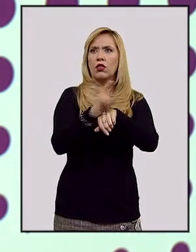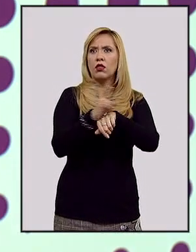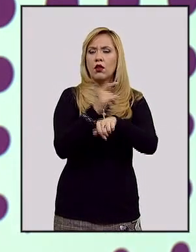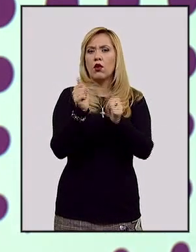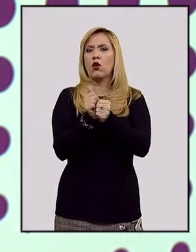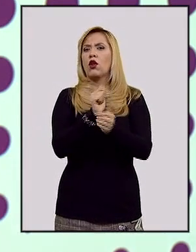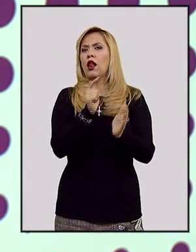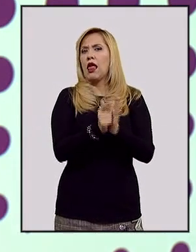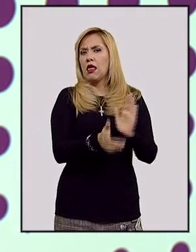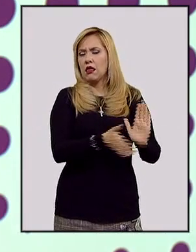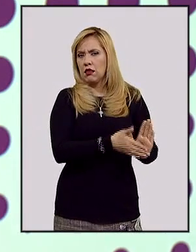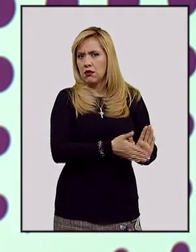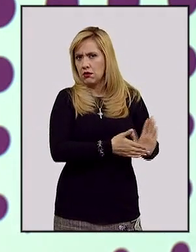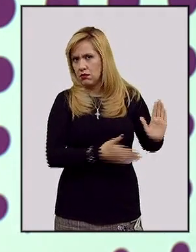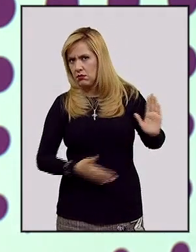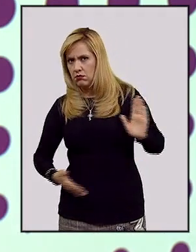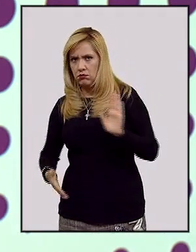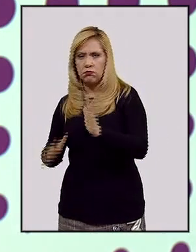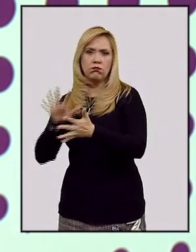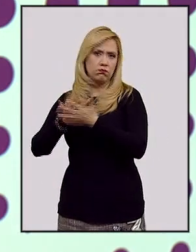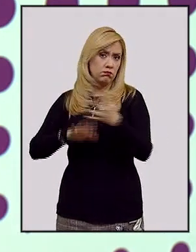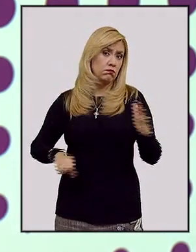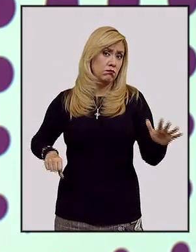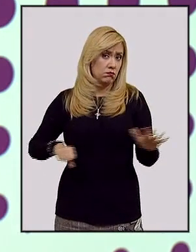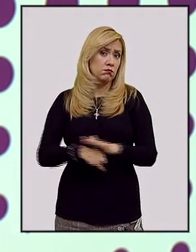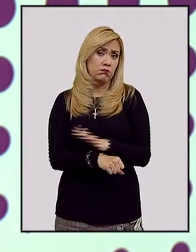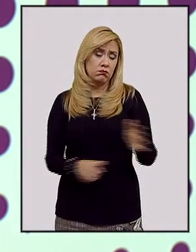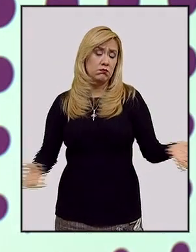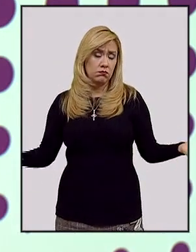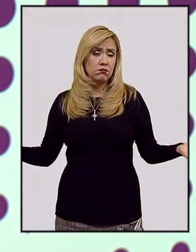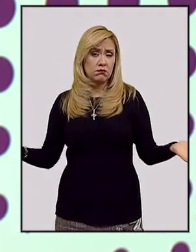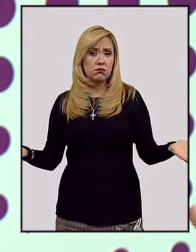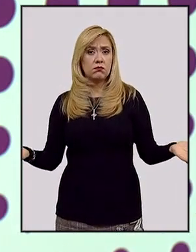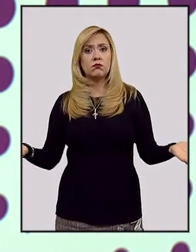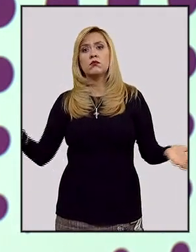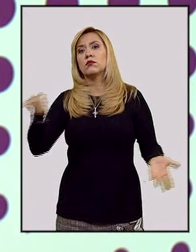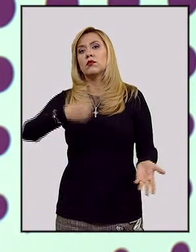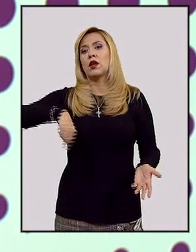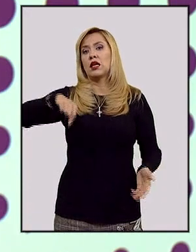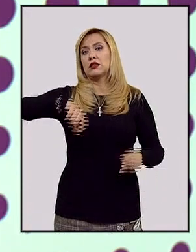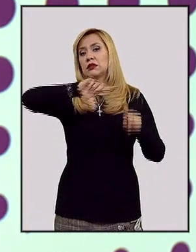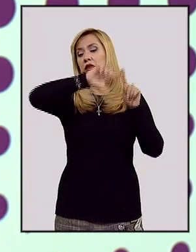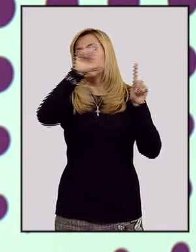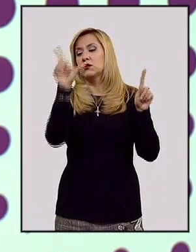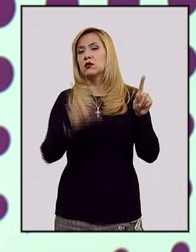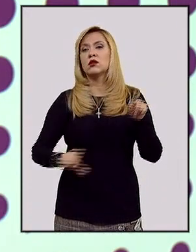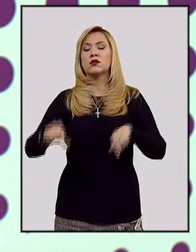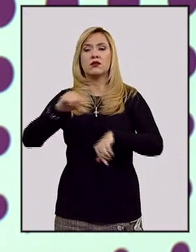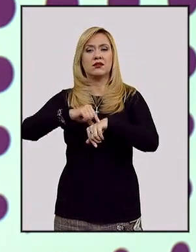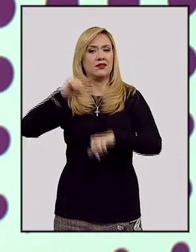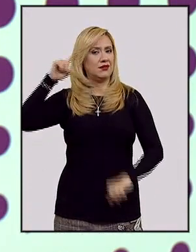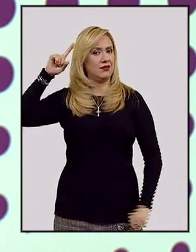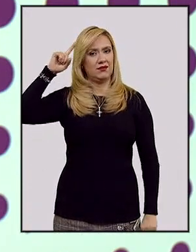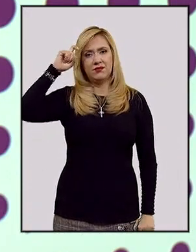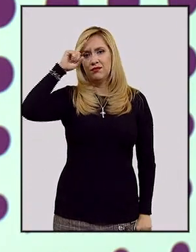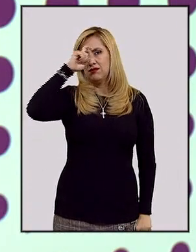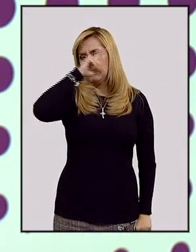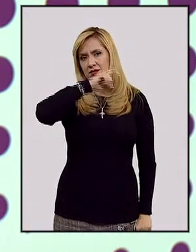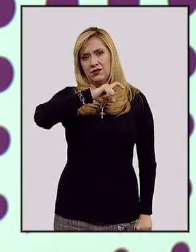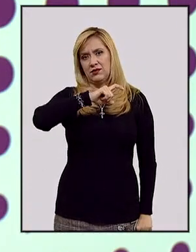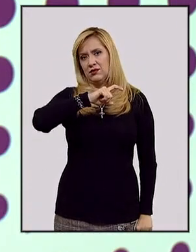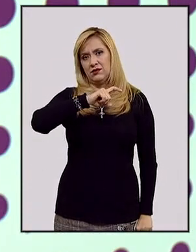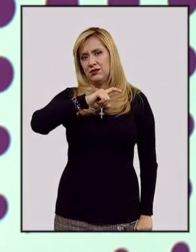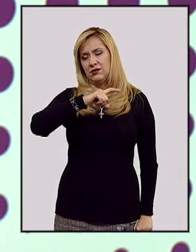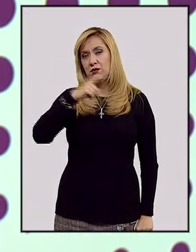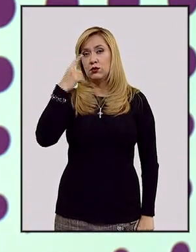porque también entendemos que la situación del personal de salud en el sistema nacional es complicada, no